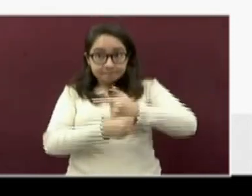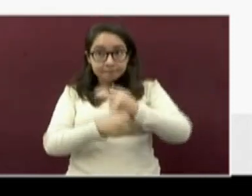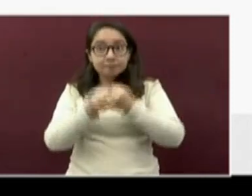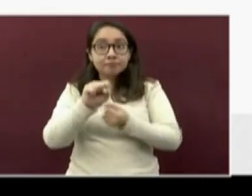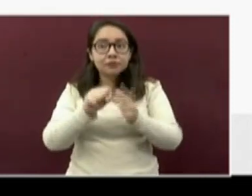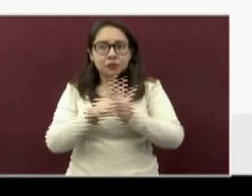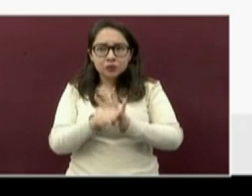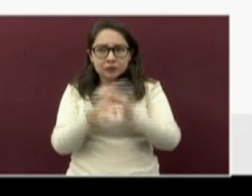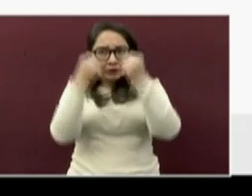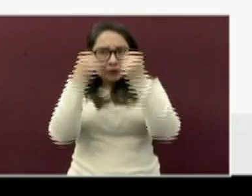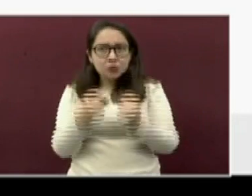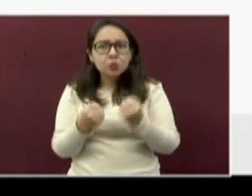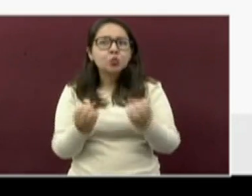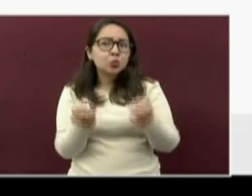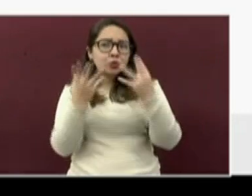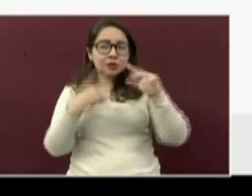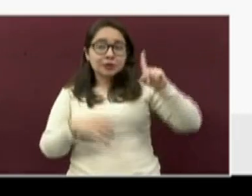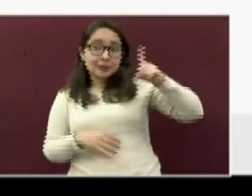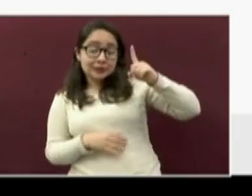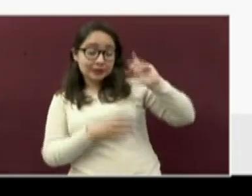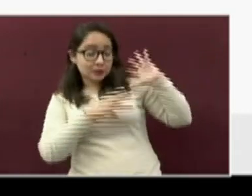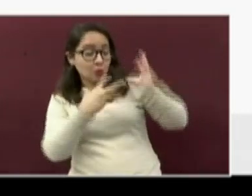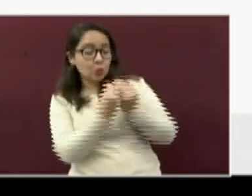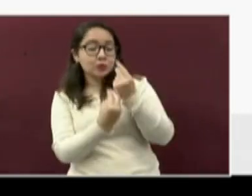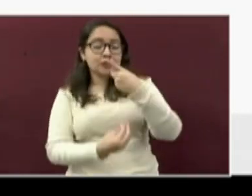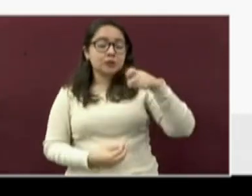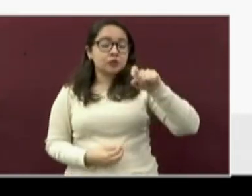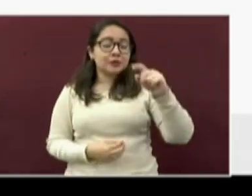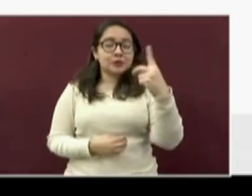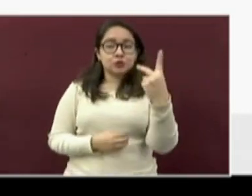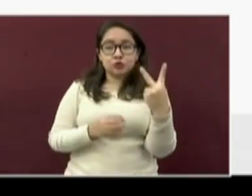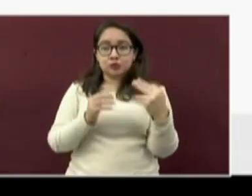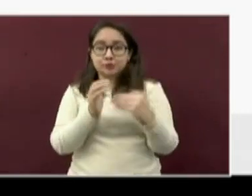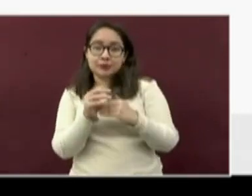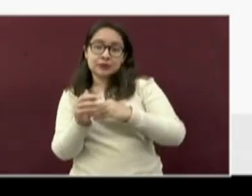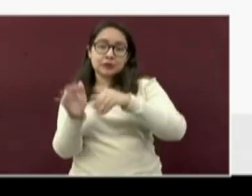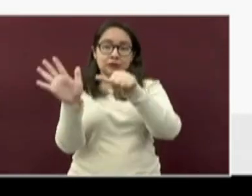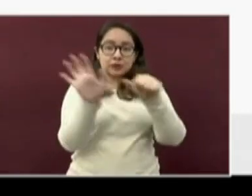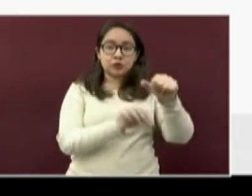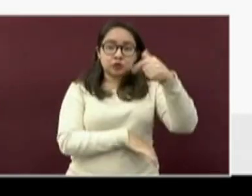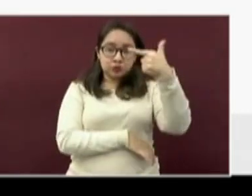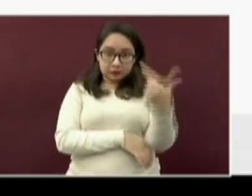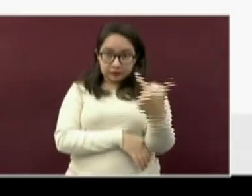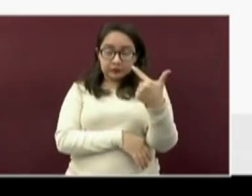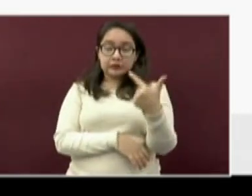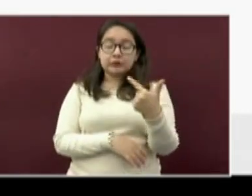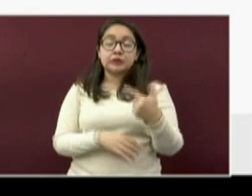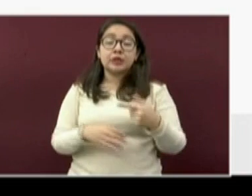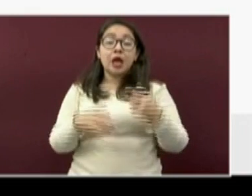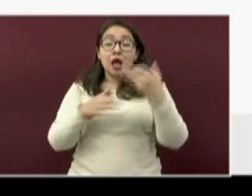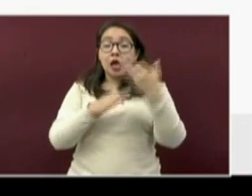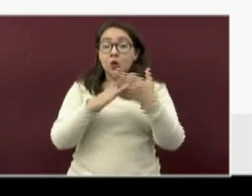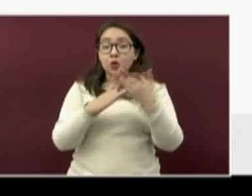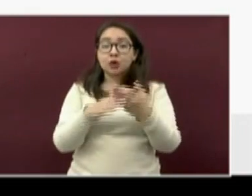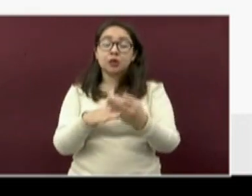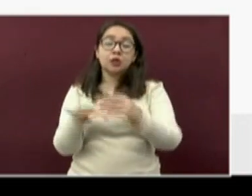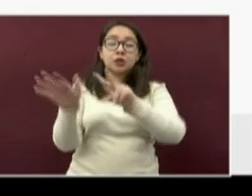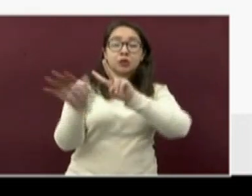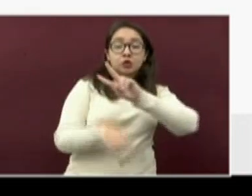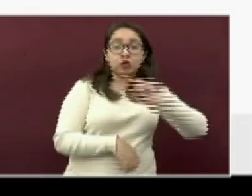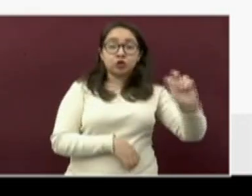suman 122 mil 607 y ahora 271